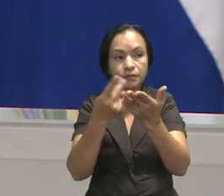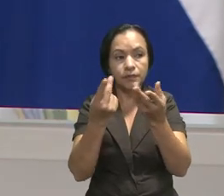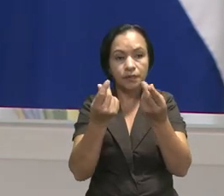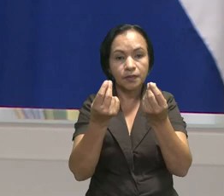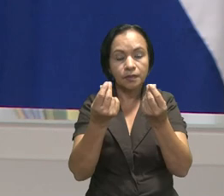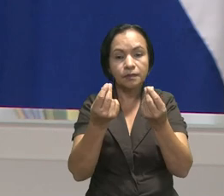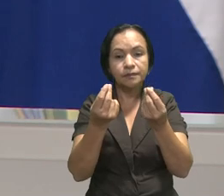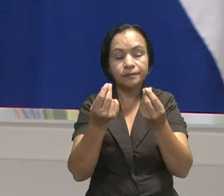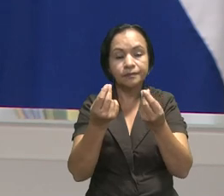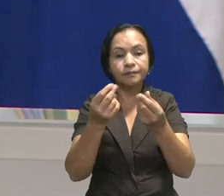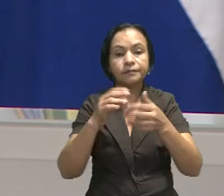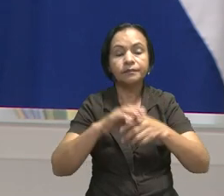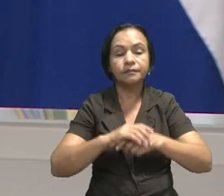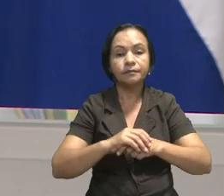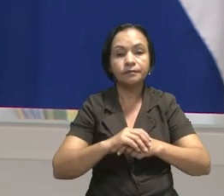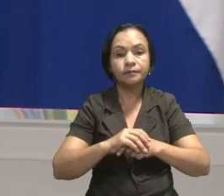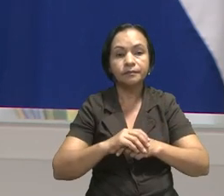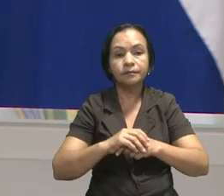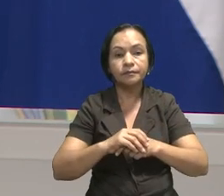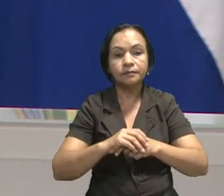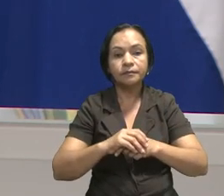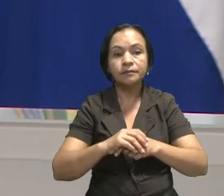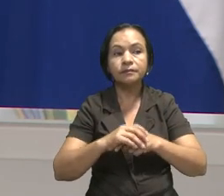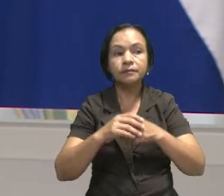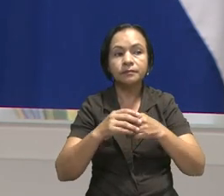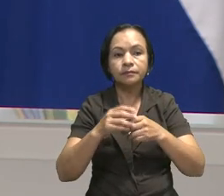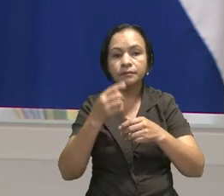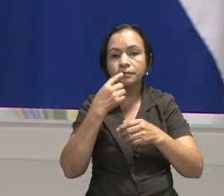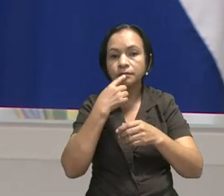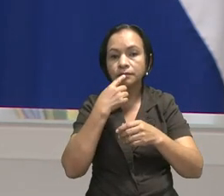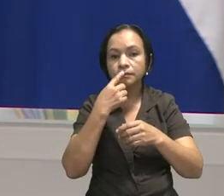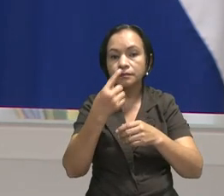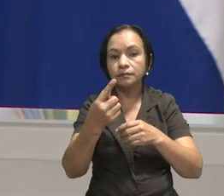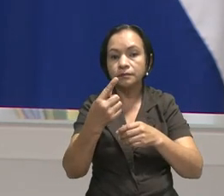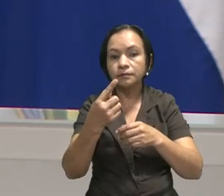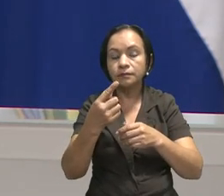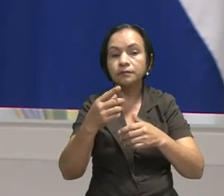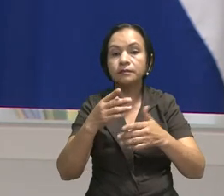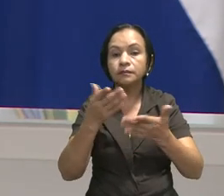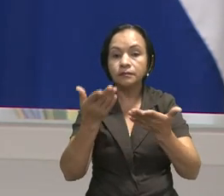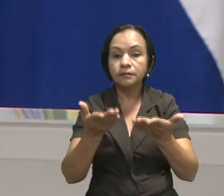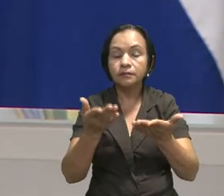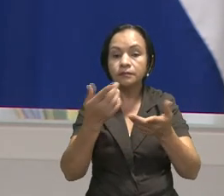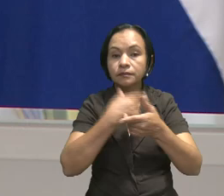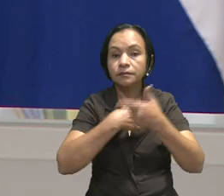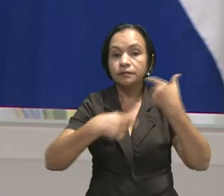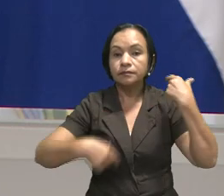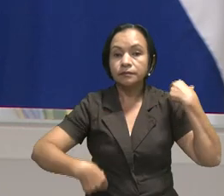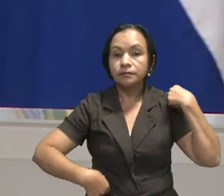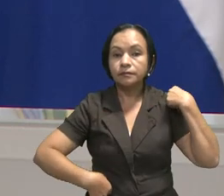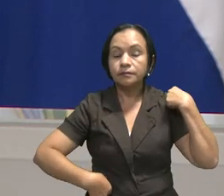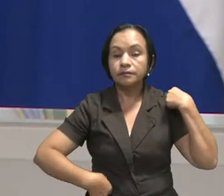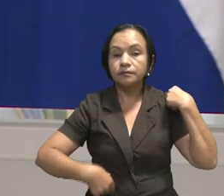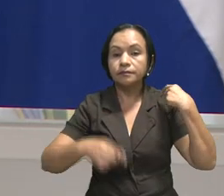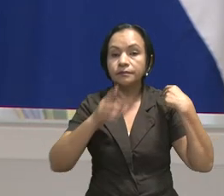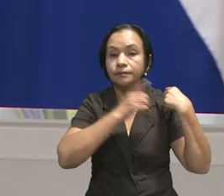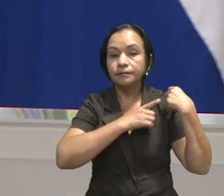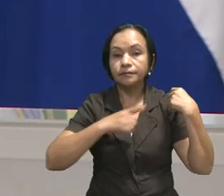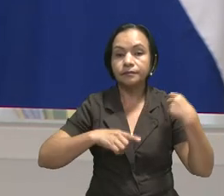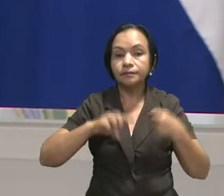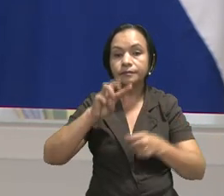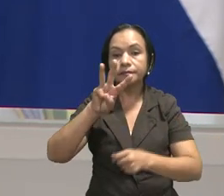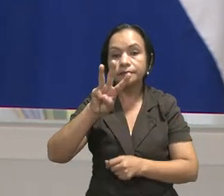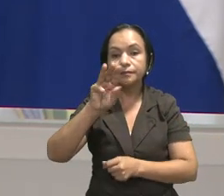Economía y Presupuesto, a lo cual solicitamos al presidente de dicha comisión, diputado